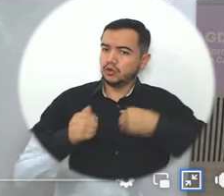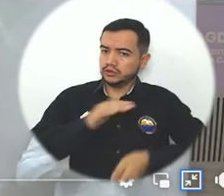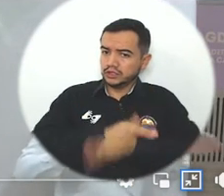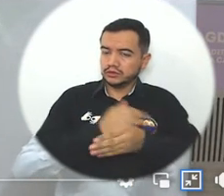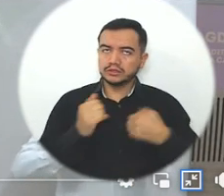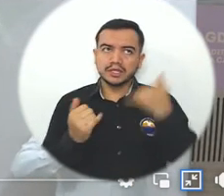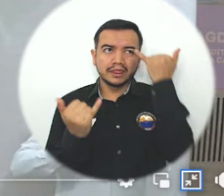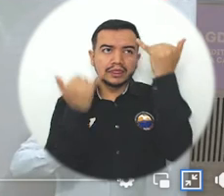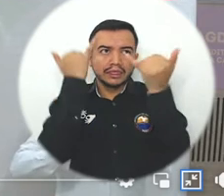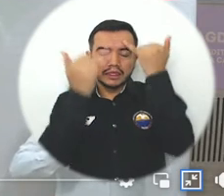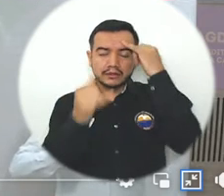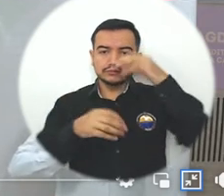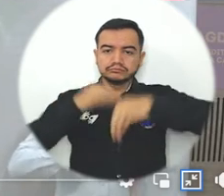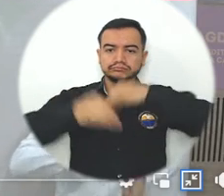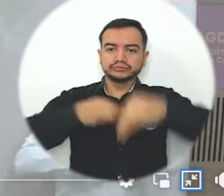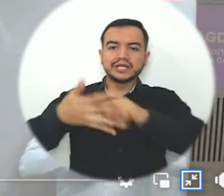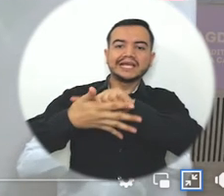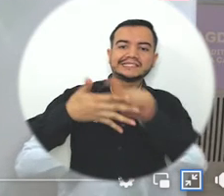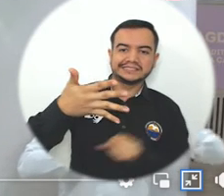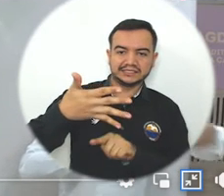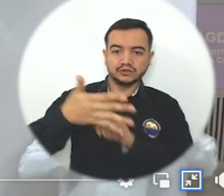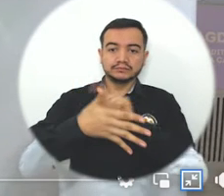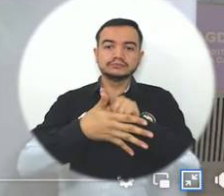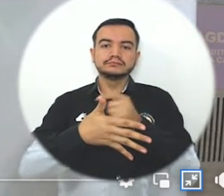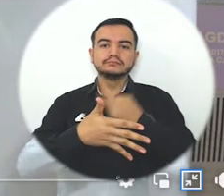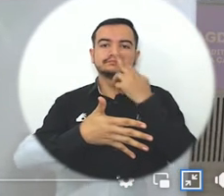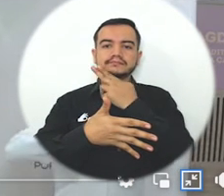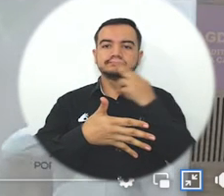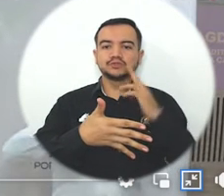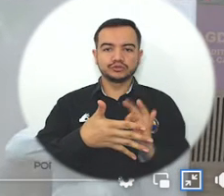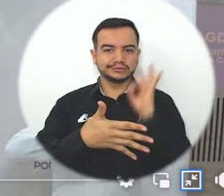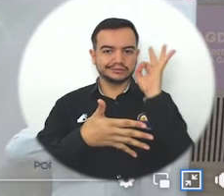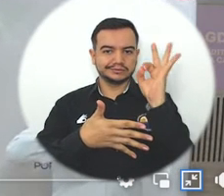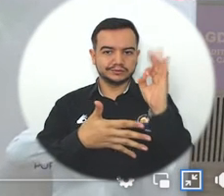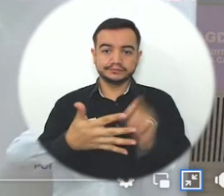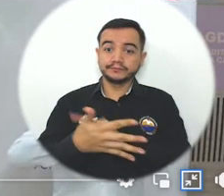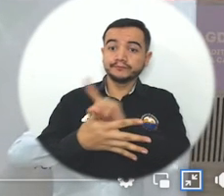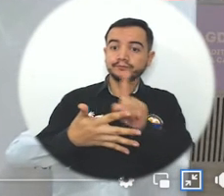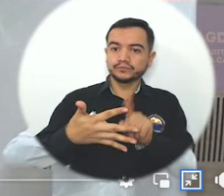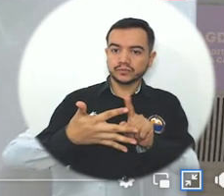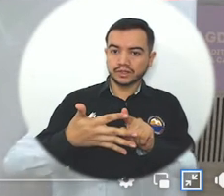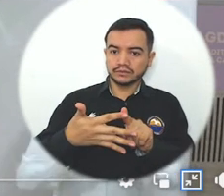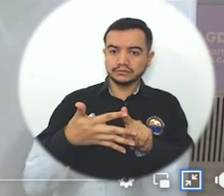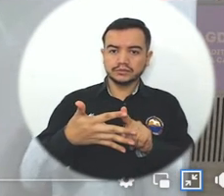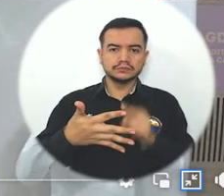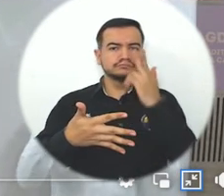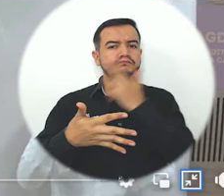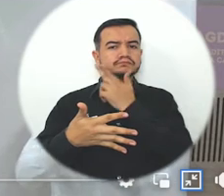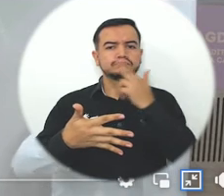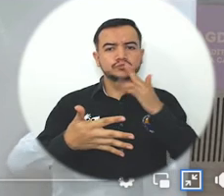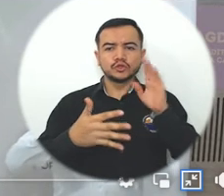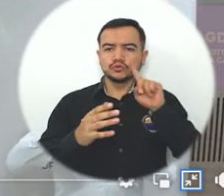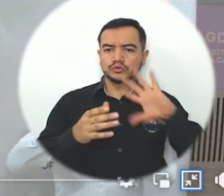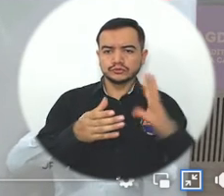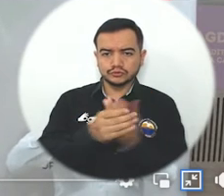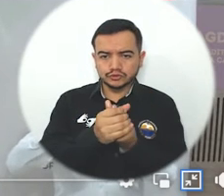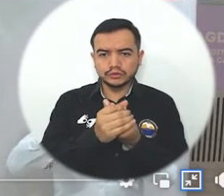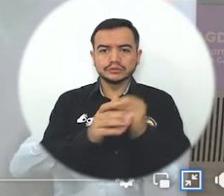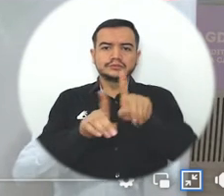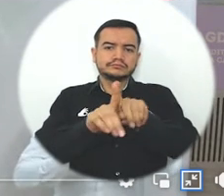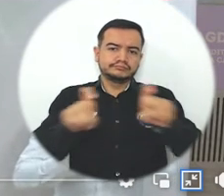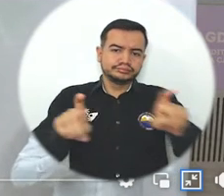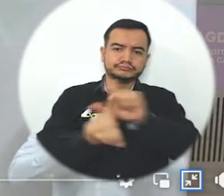construyamos 5 propósitos para el futuro. 1, universidad comprometida con la calidad. 2, universidad comprometida con la inclusión,